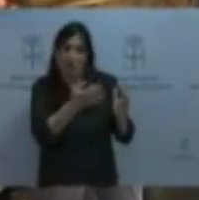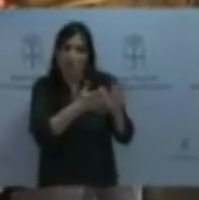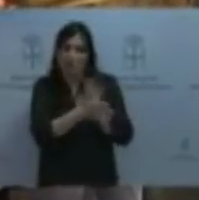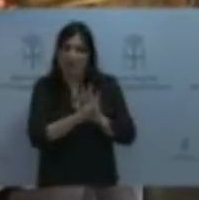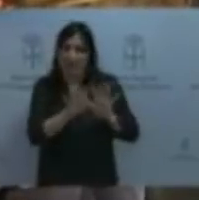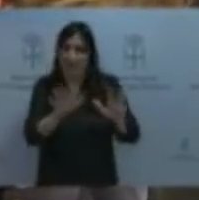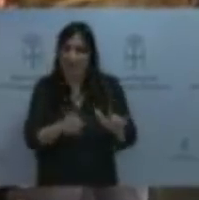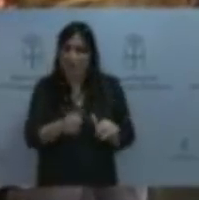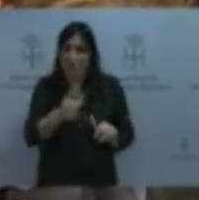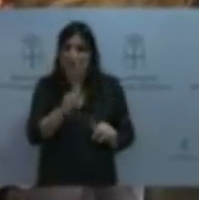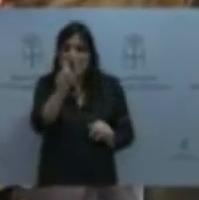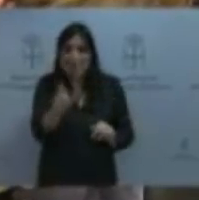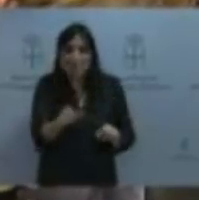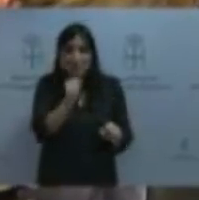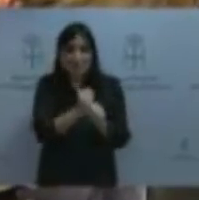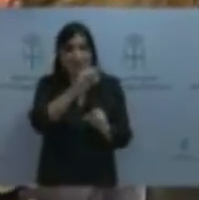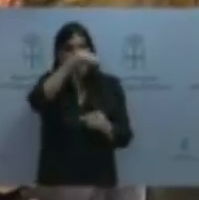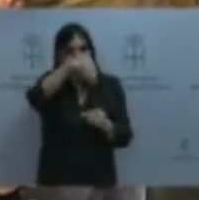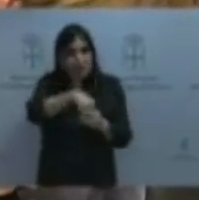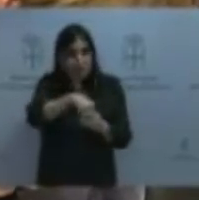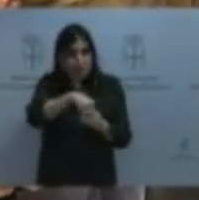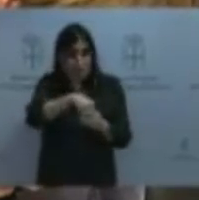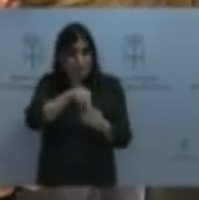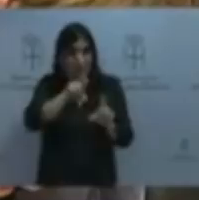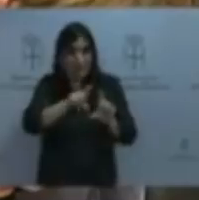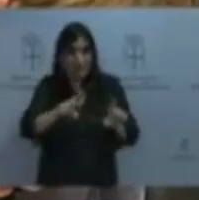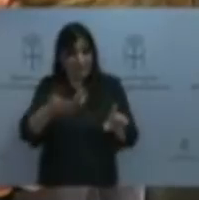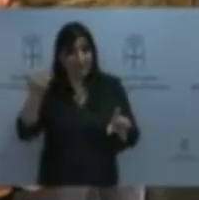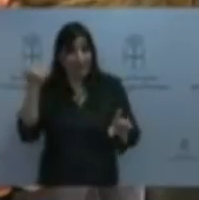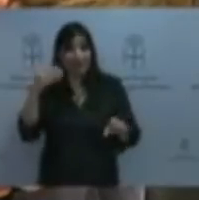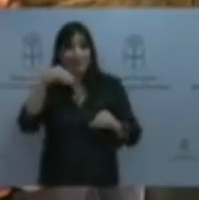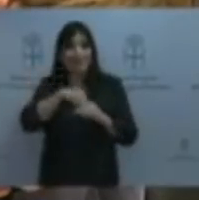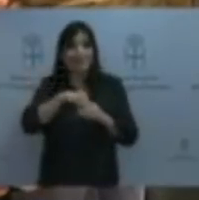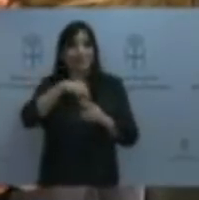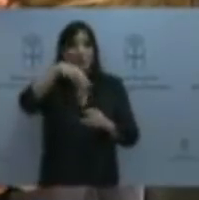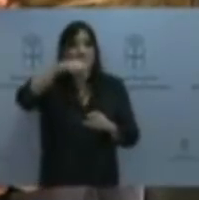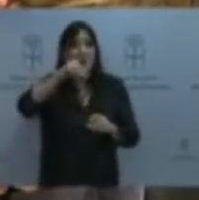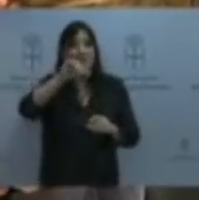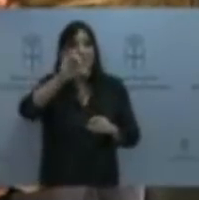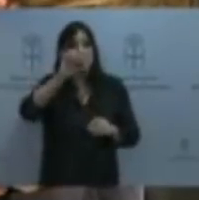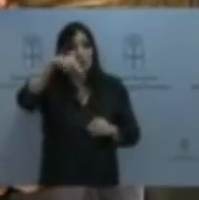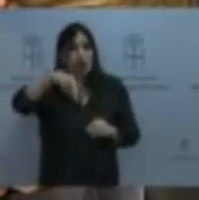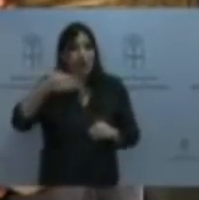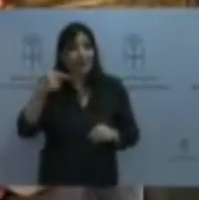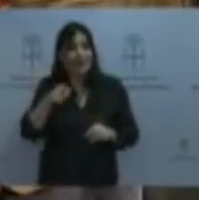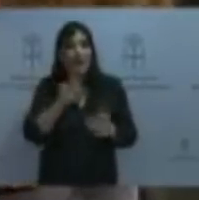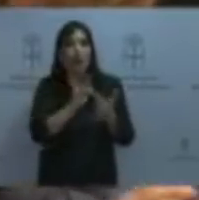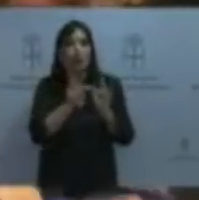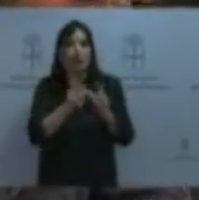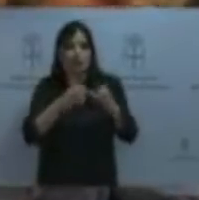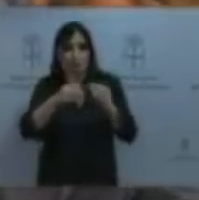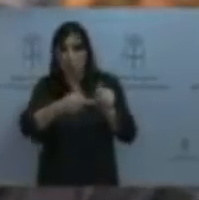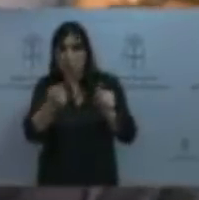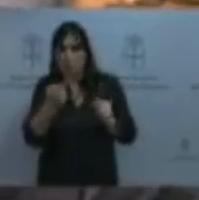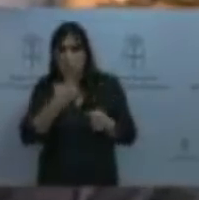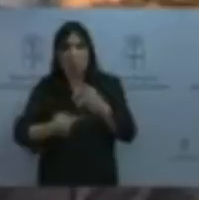de Liberbank, y que entonces pertenecían a la empresa Madison, se ponían en contacto con los grupos de esta Cámara hace un año para evitar la